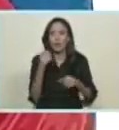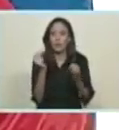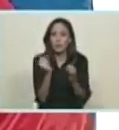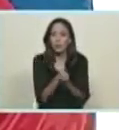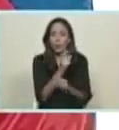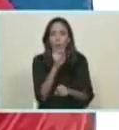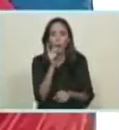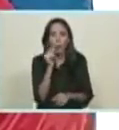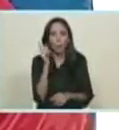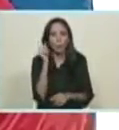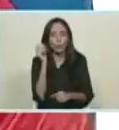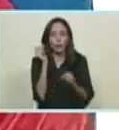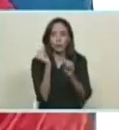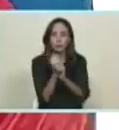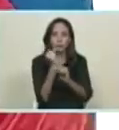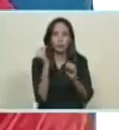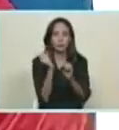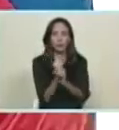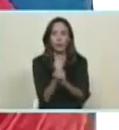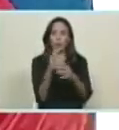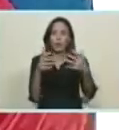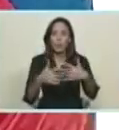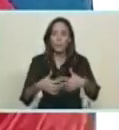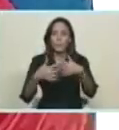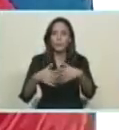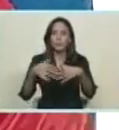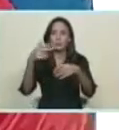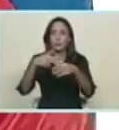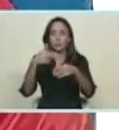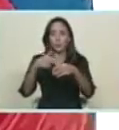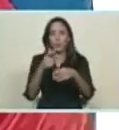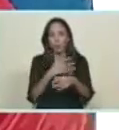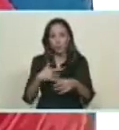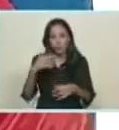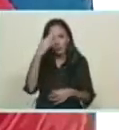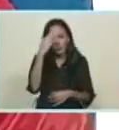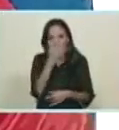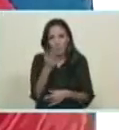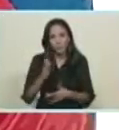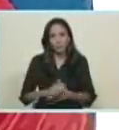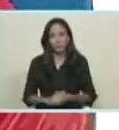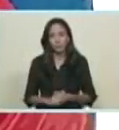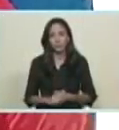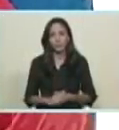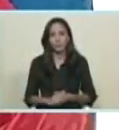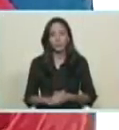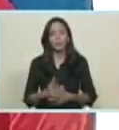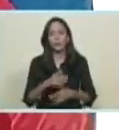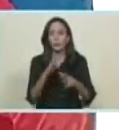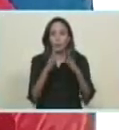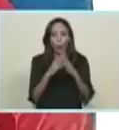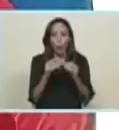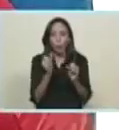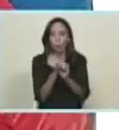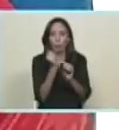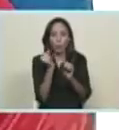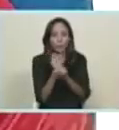trabajadores, hermanas trabajadoras de petróleo de Venezuela, compañeros trabajadores, la clase obrera del